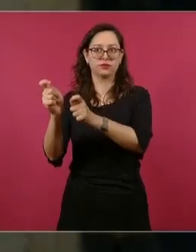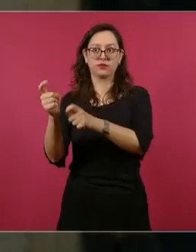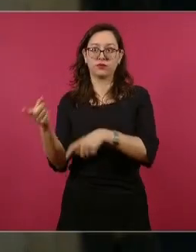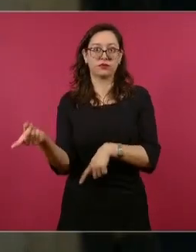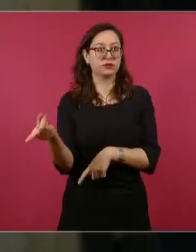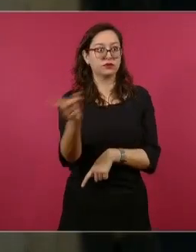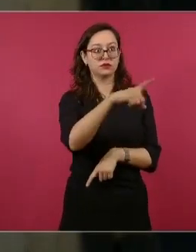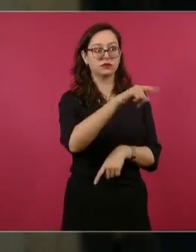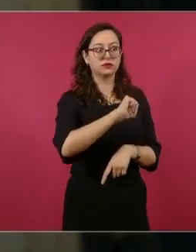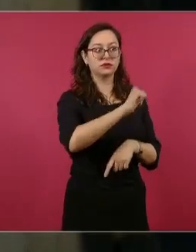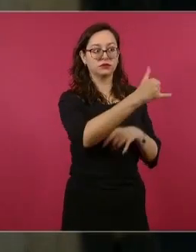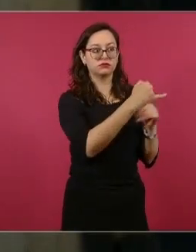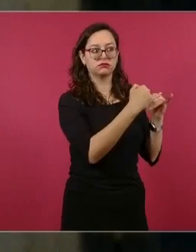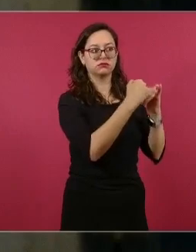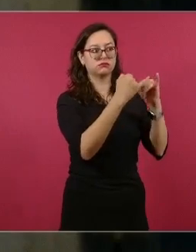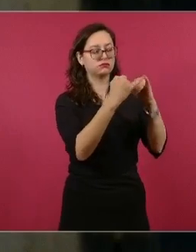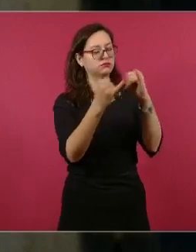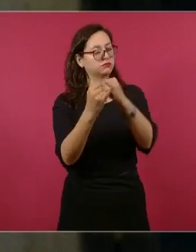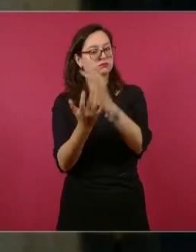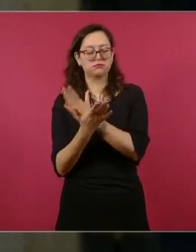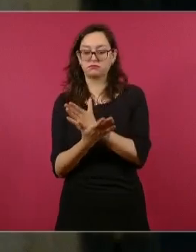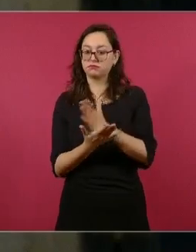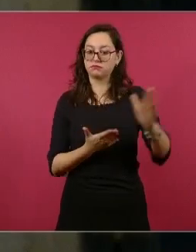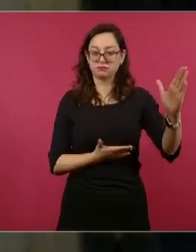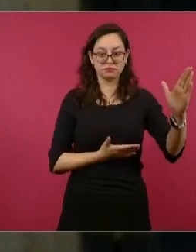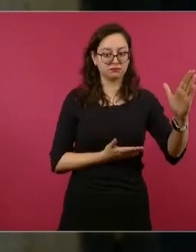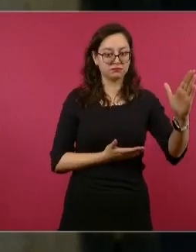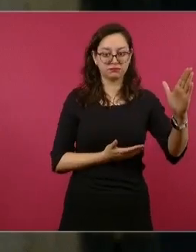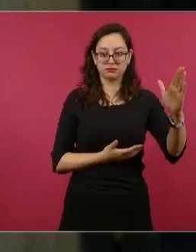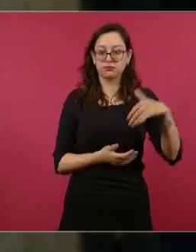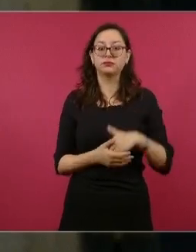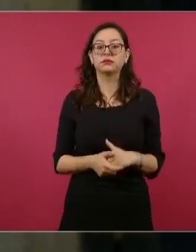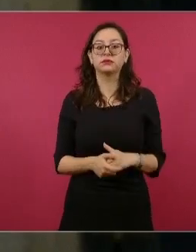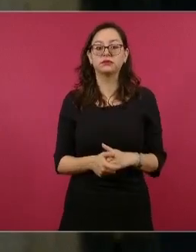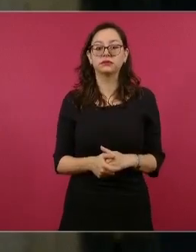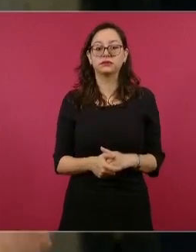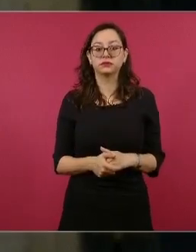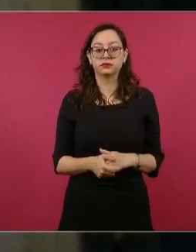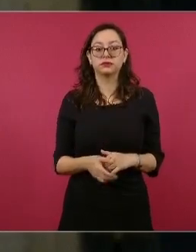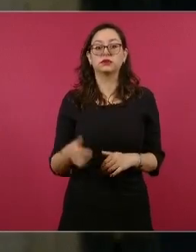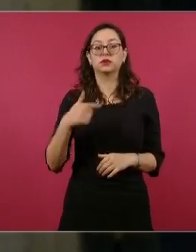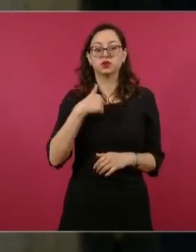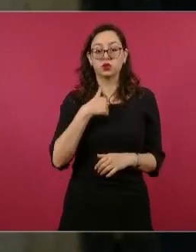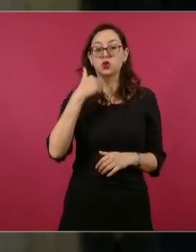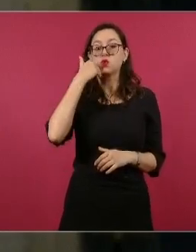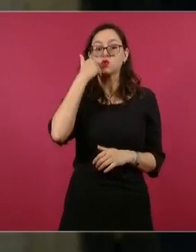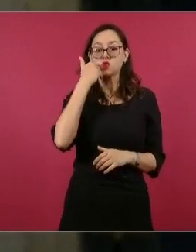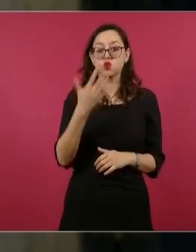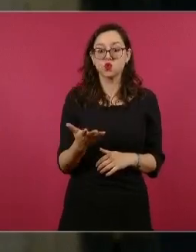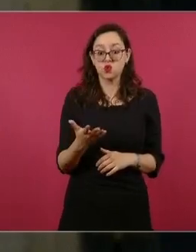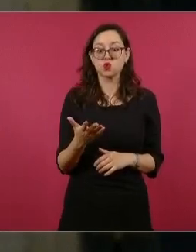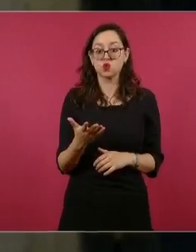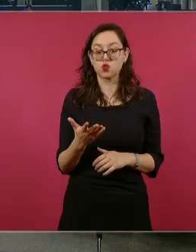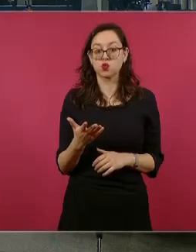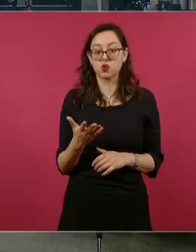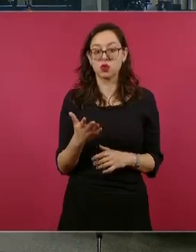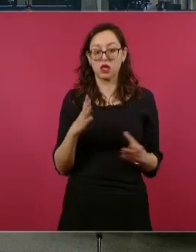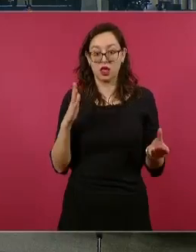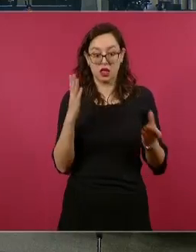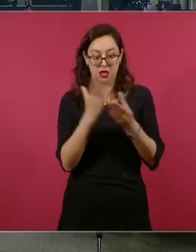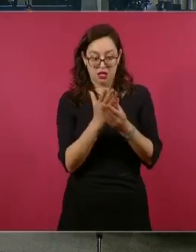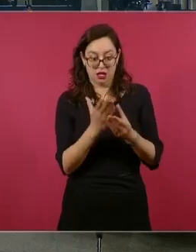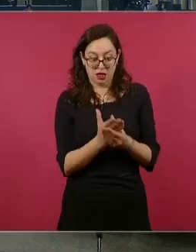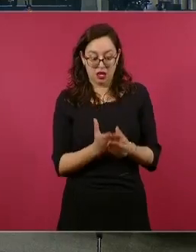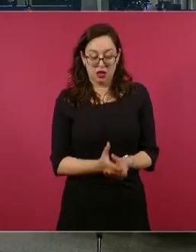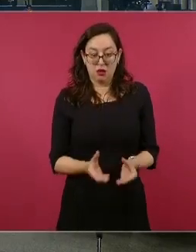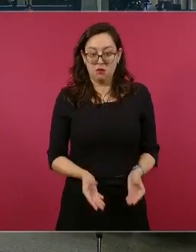por salir, presidente. Y al concretarse esto, para mí valdría la pena como tanto expediente que le